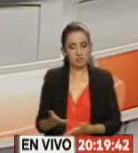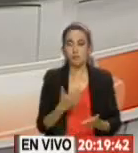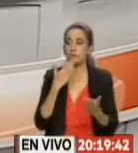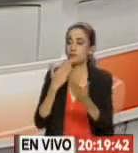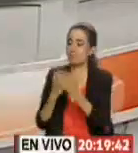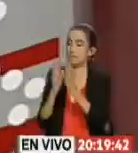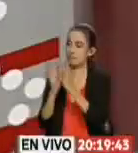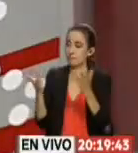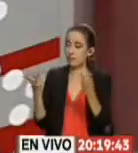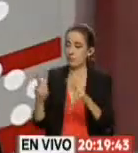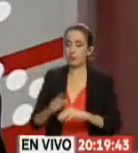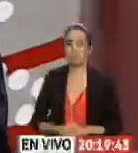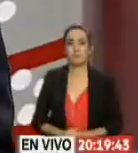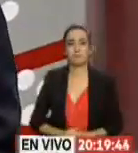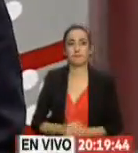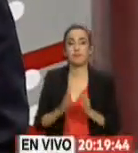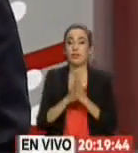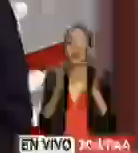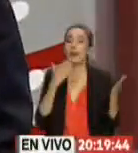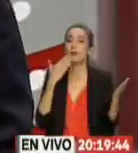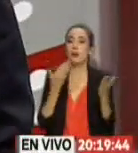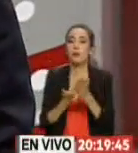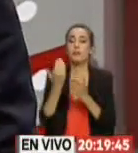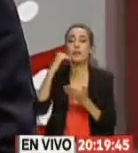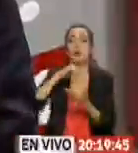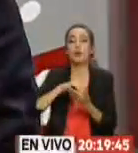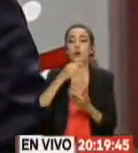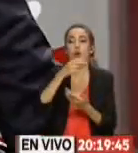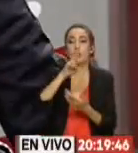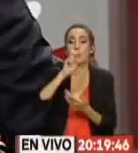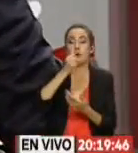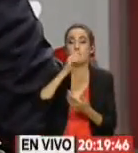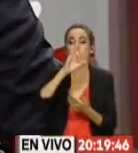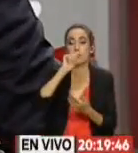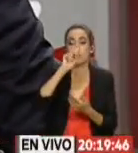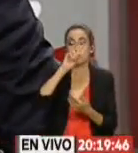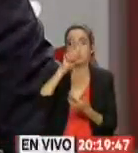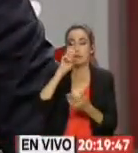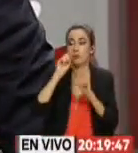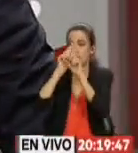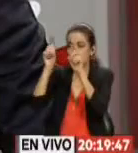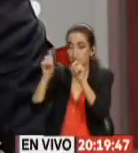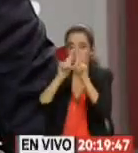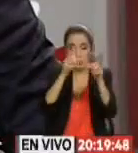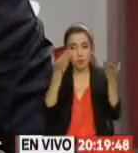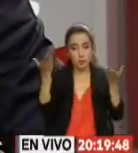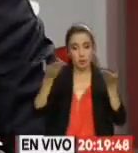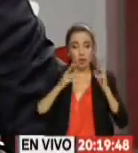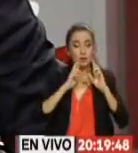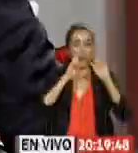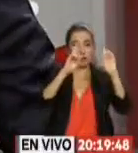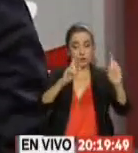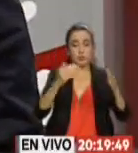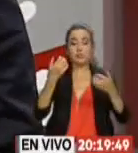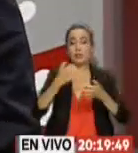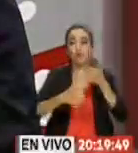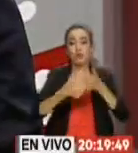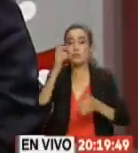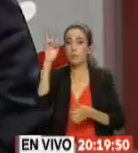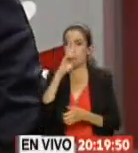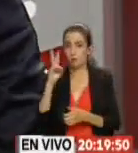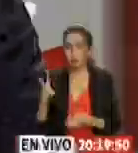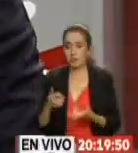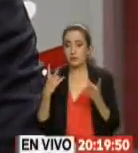agradecido. Muy gentil, muchas gracias. Agradecemos una vez más a Gustavo Azócar, consultor político venezolano, quien ha ofrecido su punto de vista y también